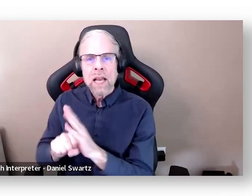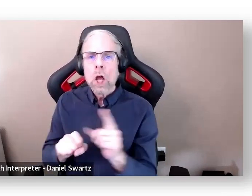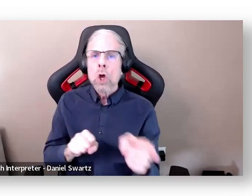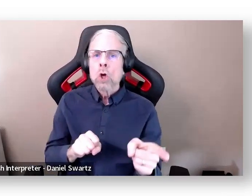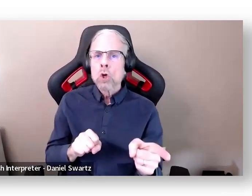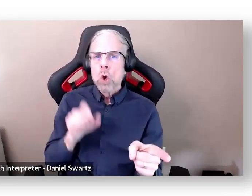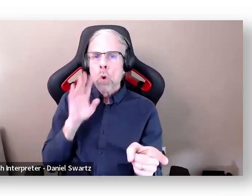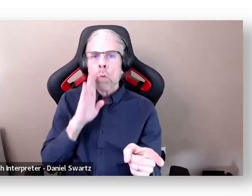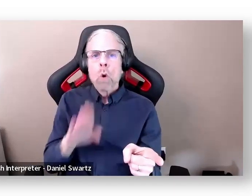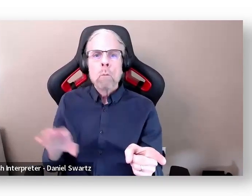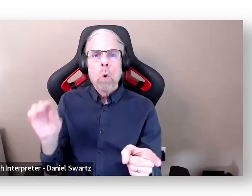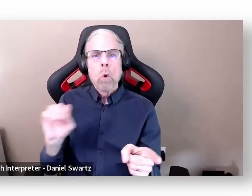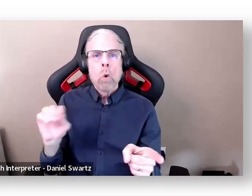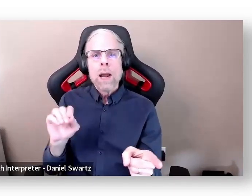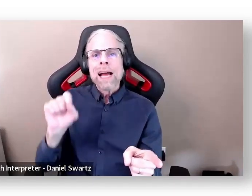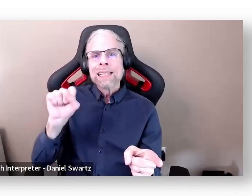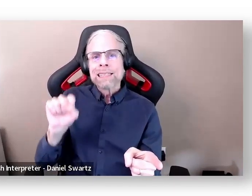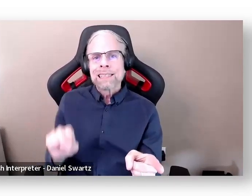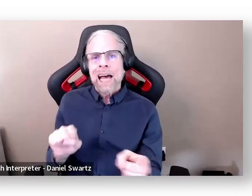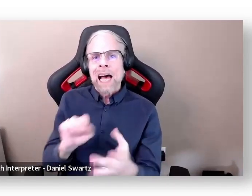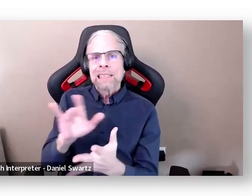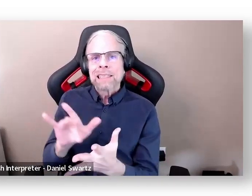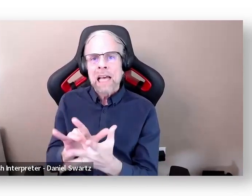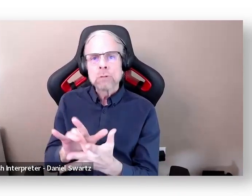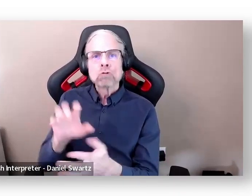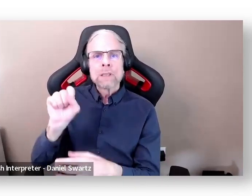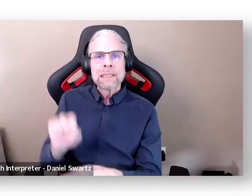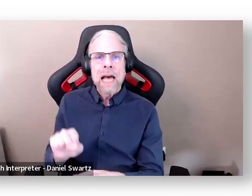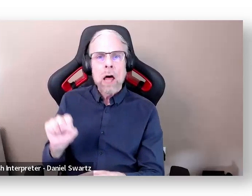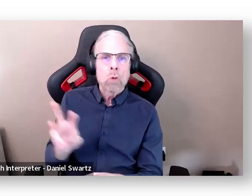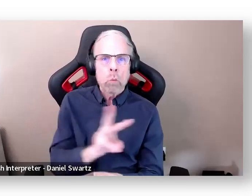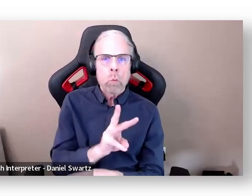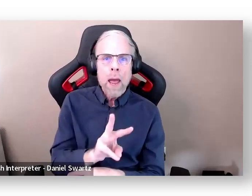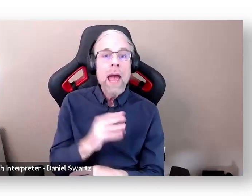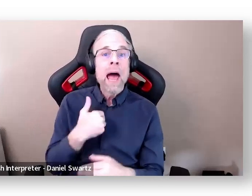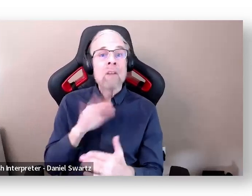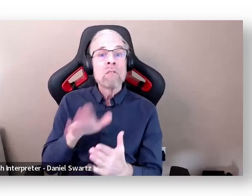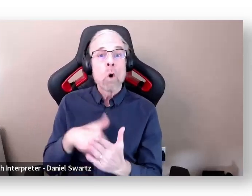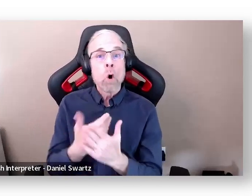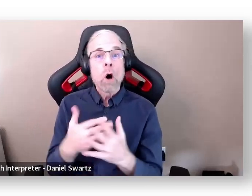meteorológicas. Y si más que ustedes van a estar aquí, lo de parte del